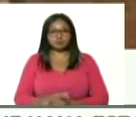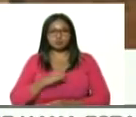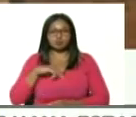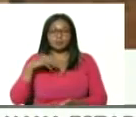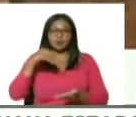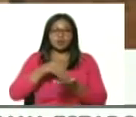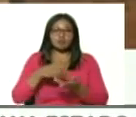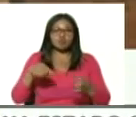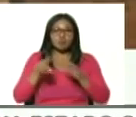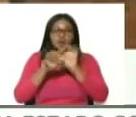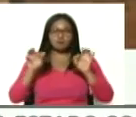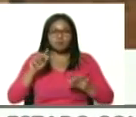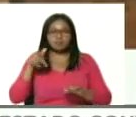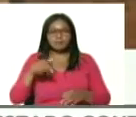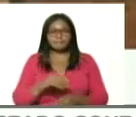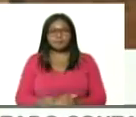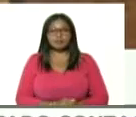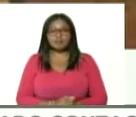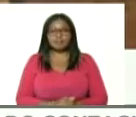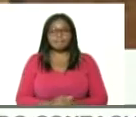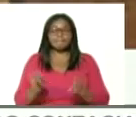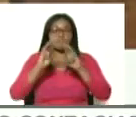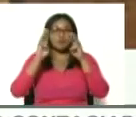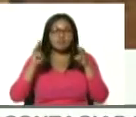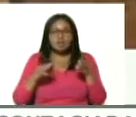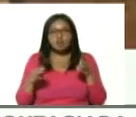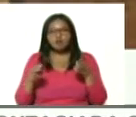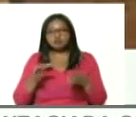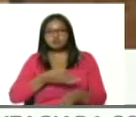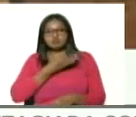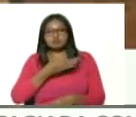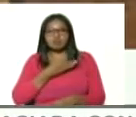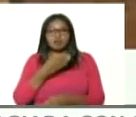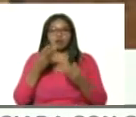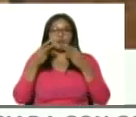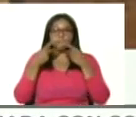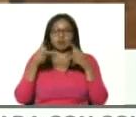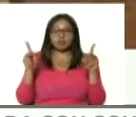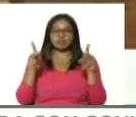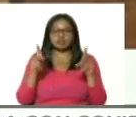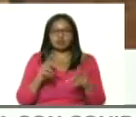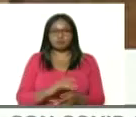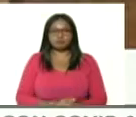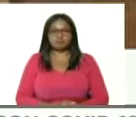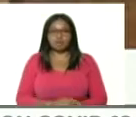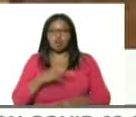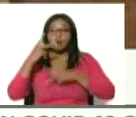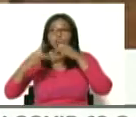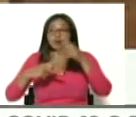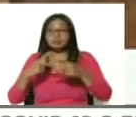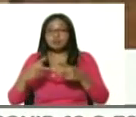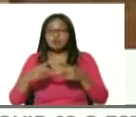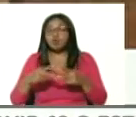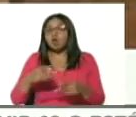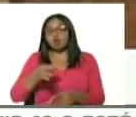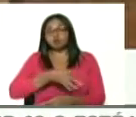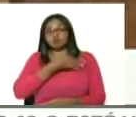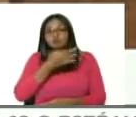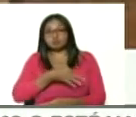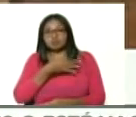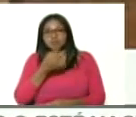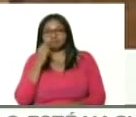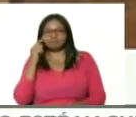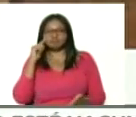prueba un nuevo modelo de sociedad en lo político, en lo social, valga la expresión, poniendo a